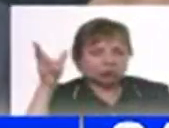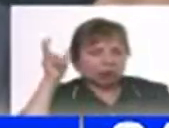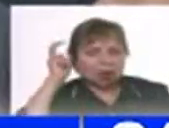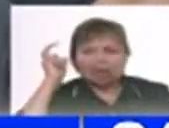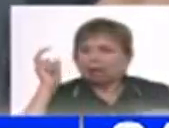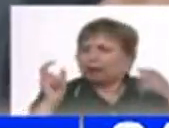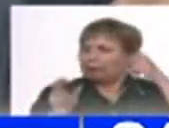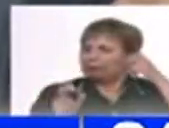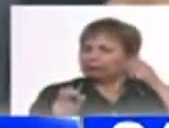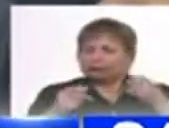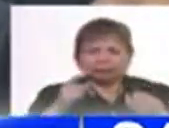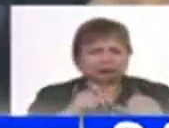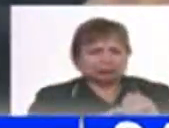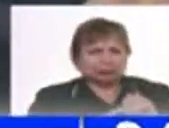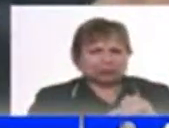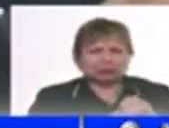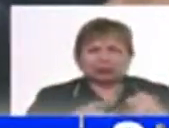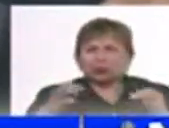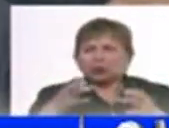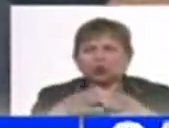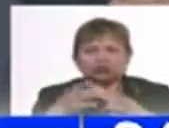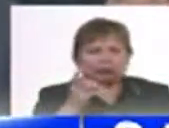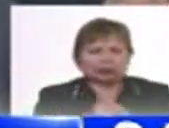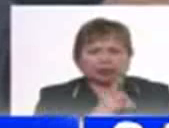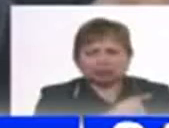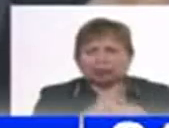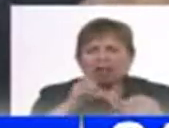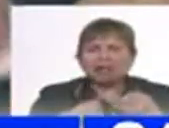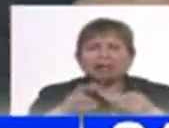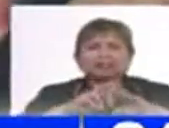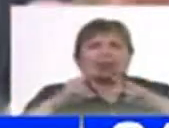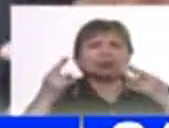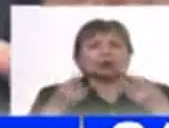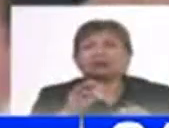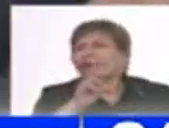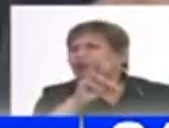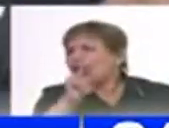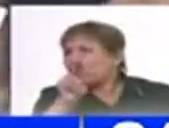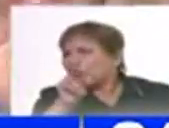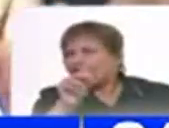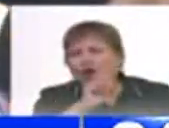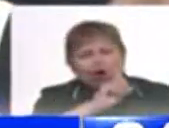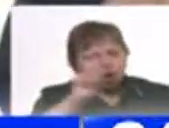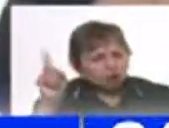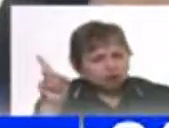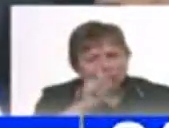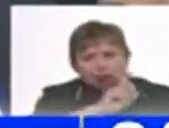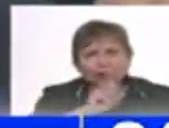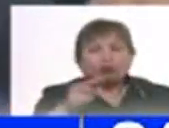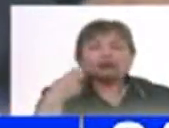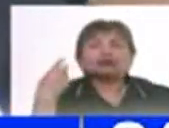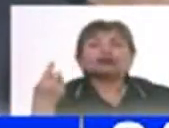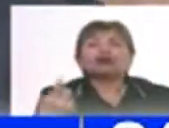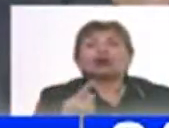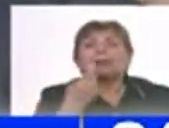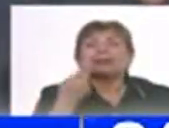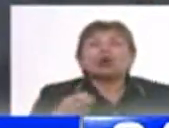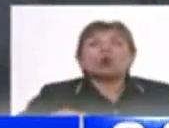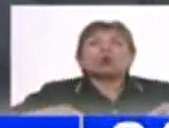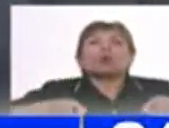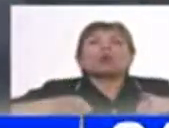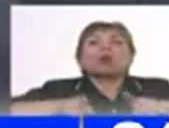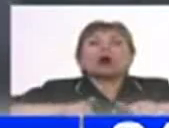que dicen que también se da en el Consejo Directivo, en reunión de portavoces. No, en absoluto no. Solamente es cuando